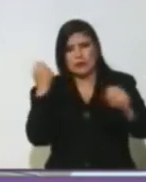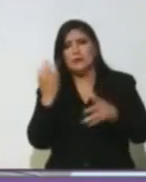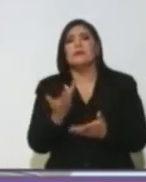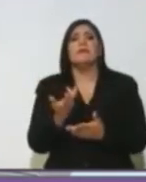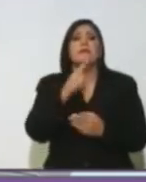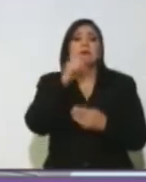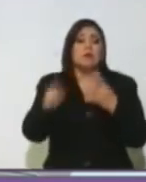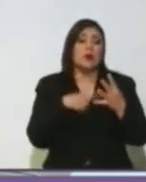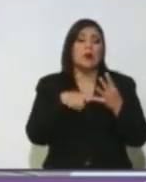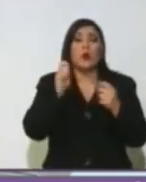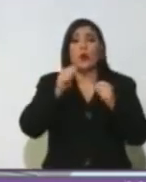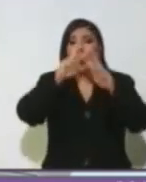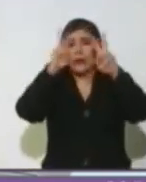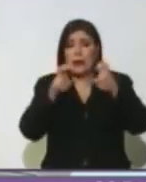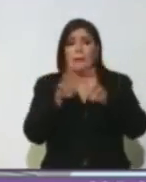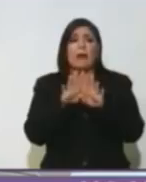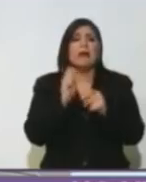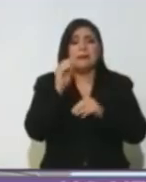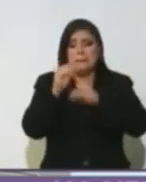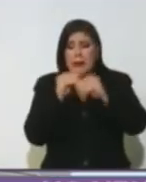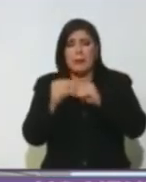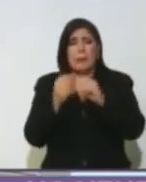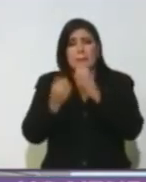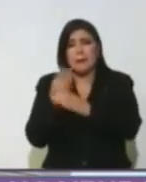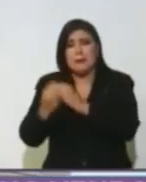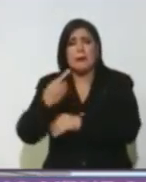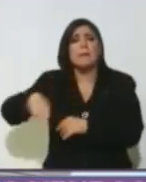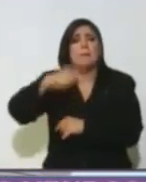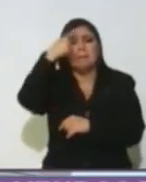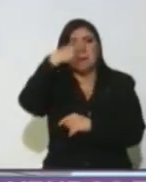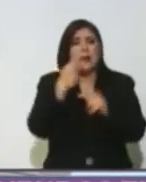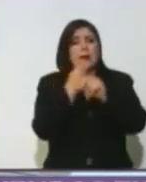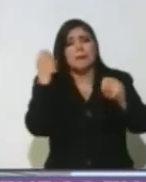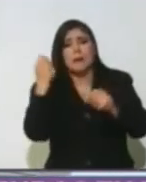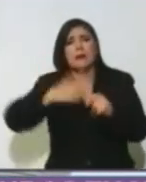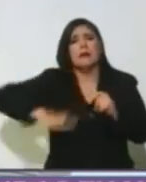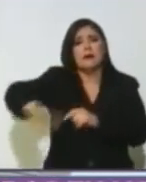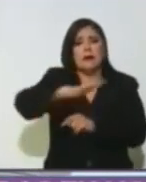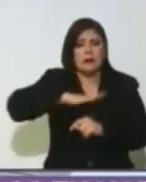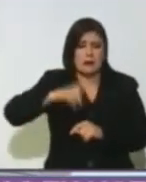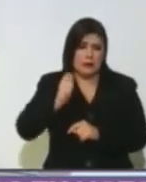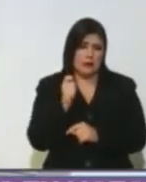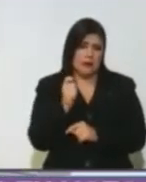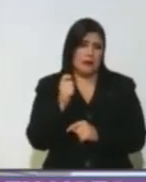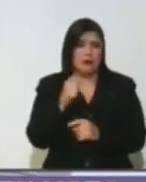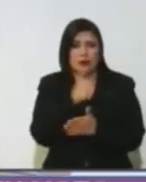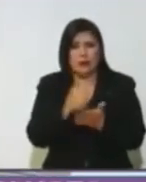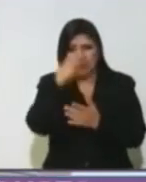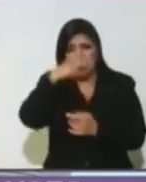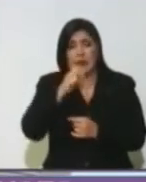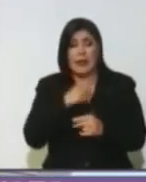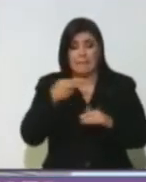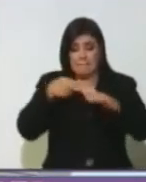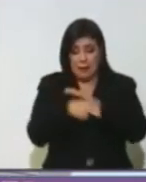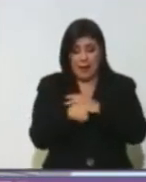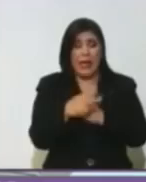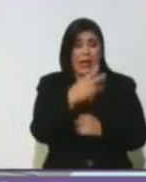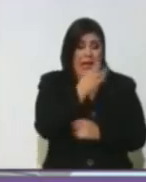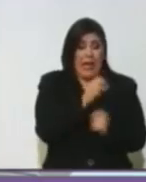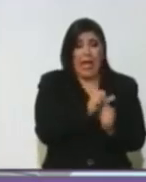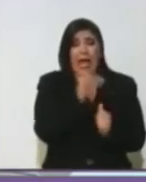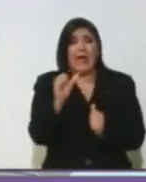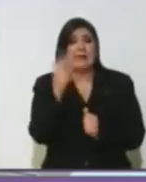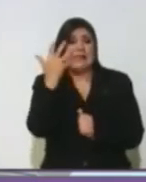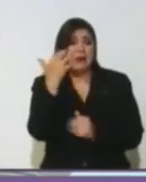rejuvenecer y repotenciar los sistemas de transporte público de la ciudad de mexico el metro lo subieron de 3 a 5 pesos